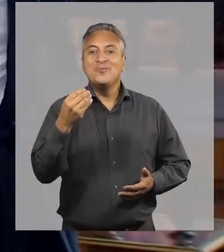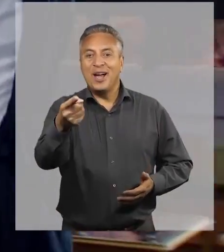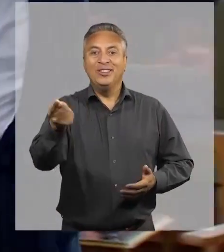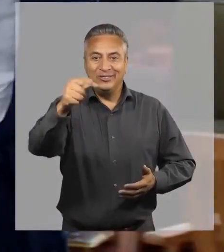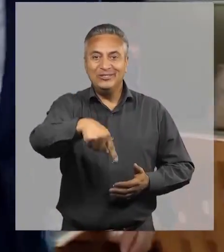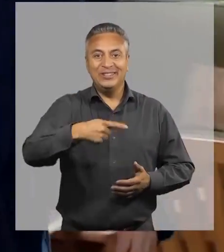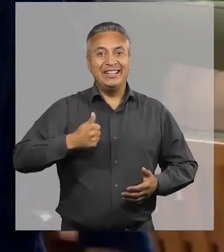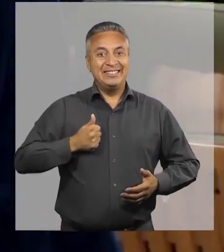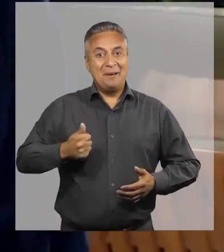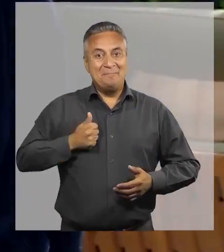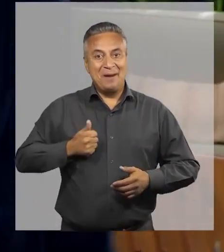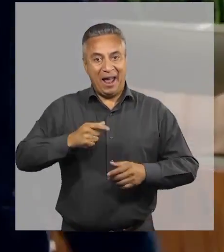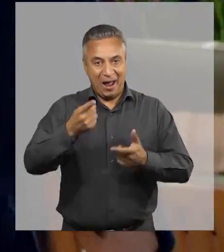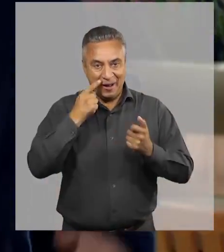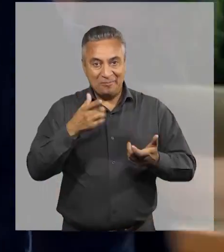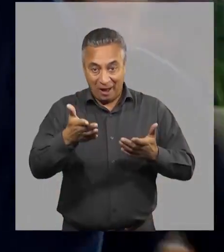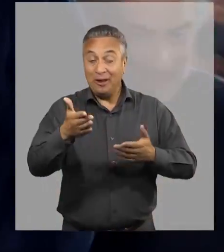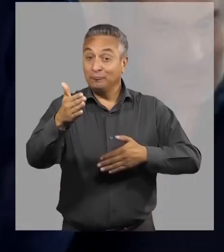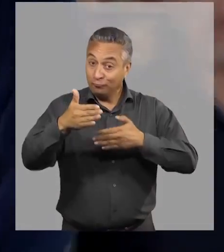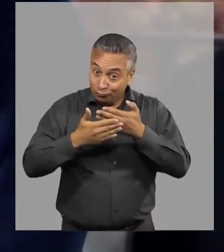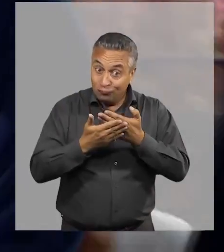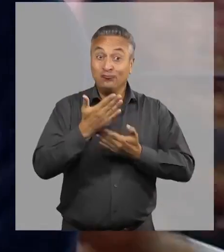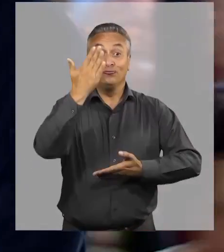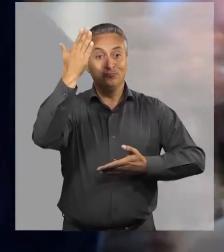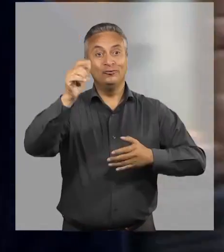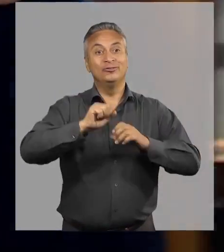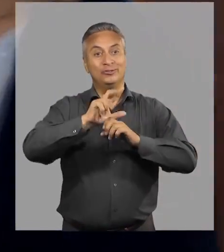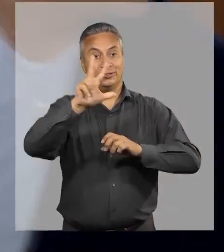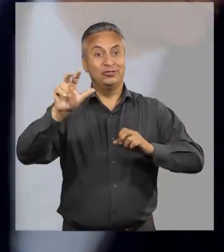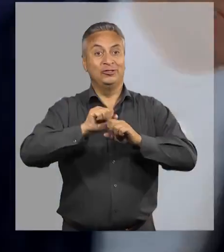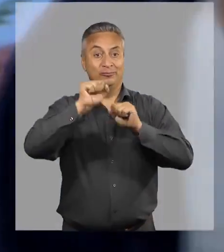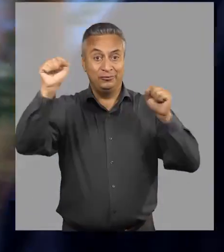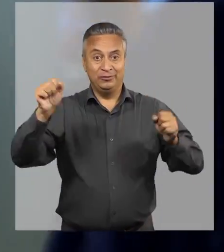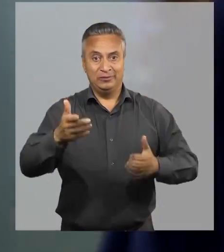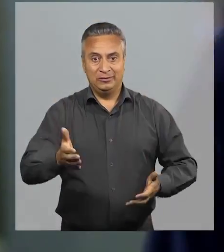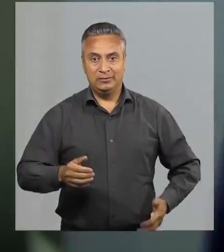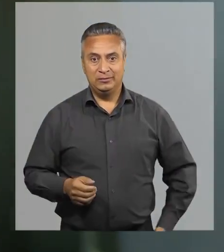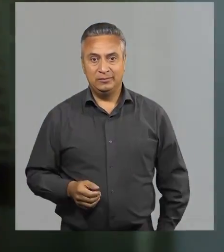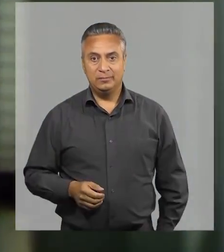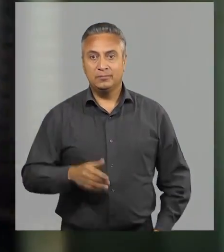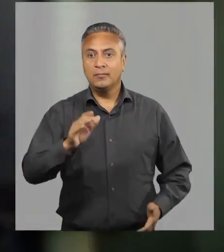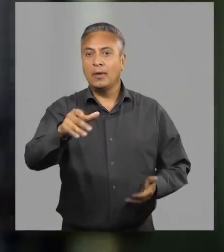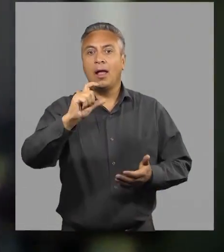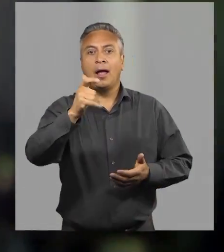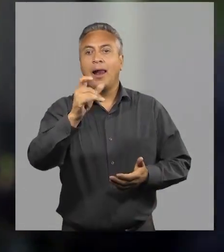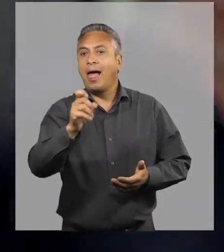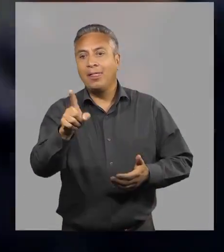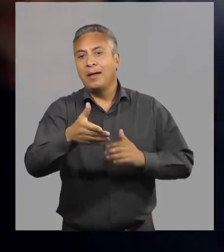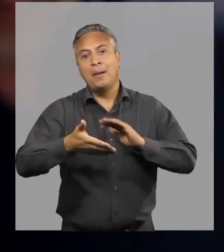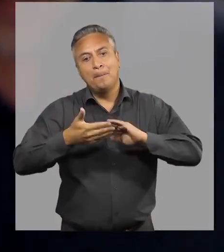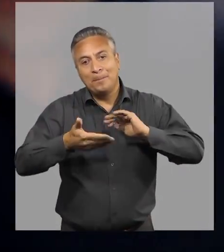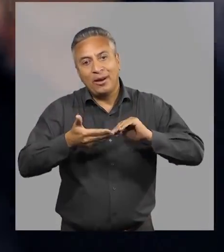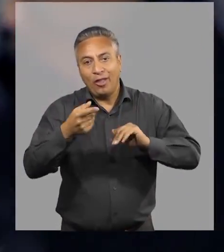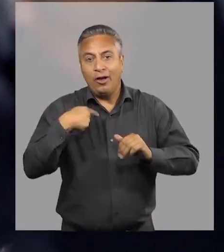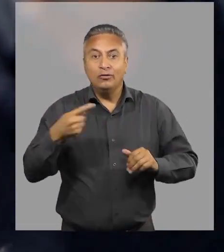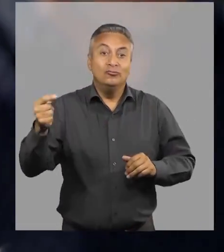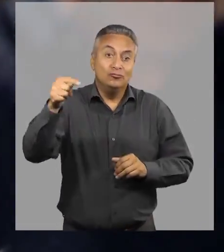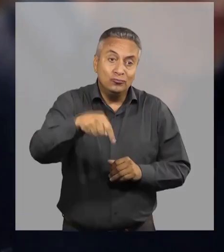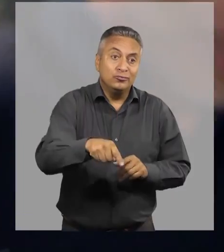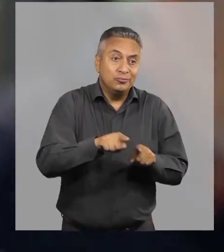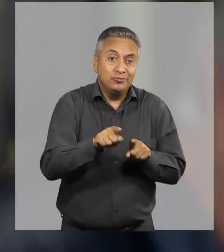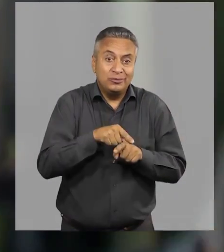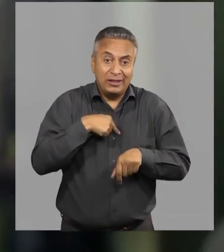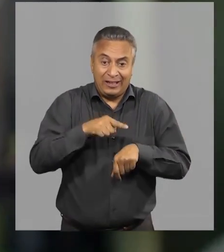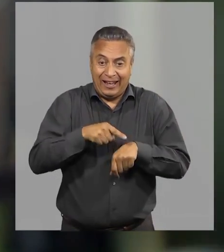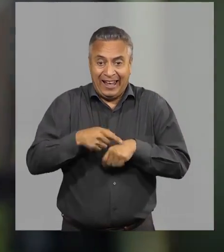Marco, qué bueno tenerte acá tan temprano, hombre. Que en madruga, Dios la ayuda, tenemos los mejores colaboradores, hijo. Gladys, perdona